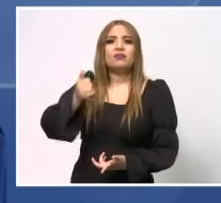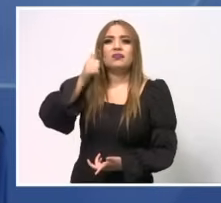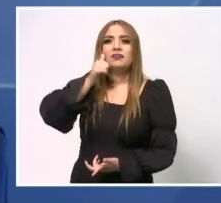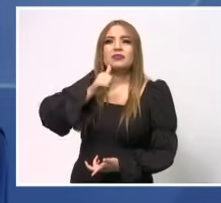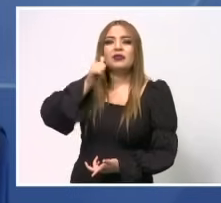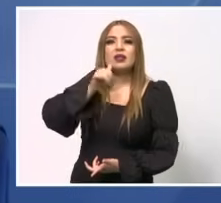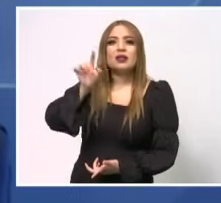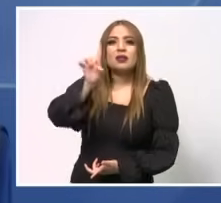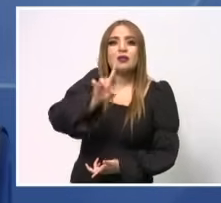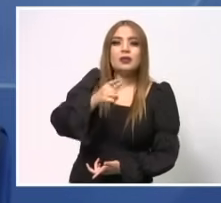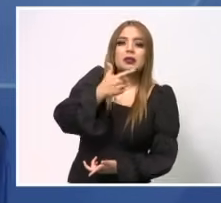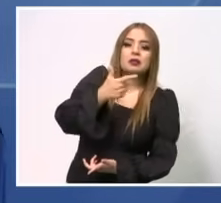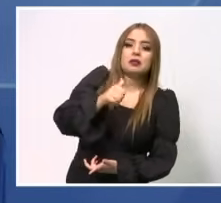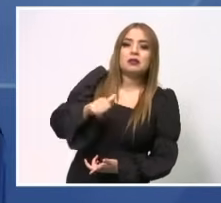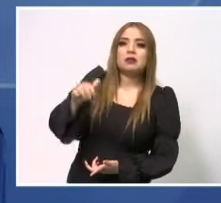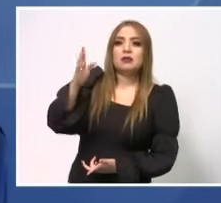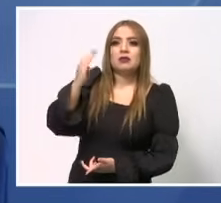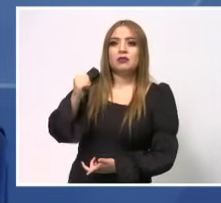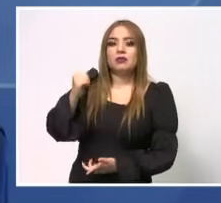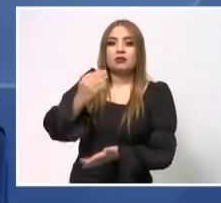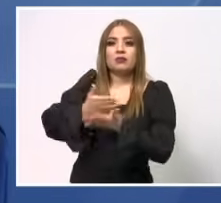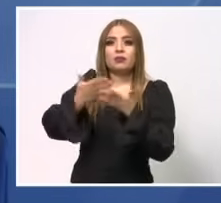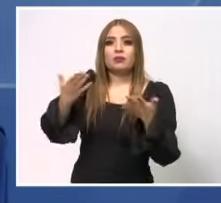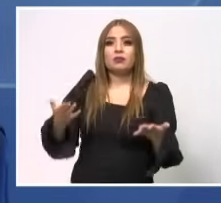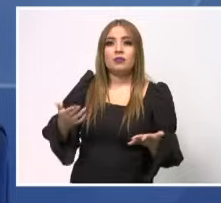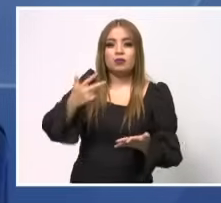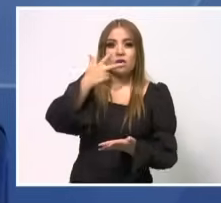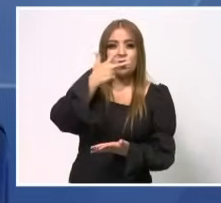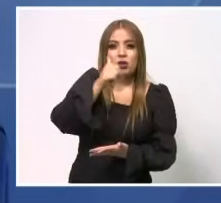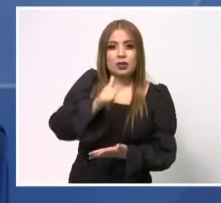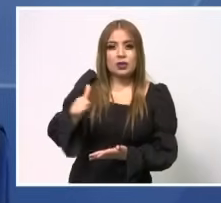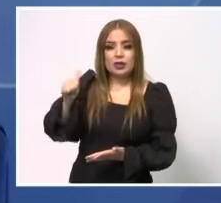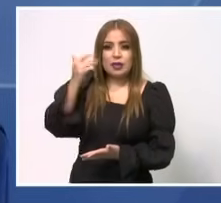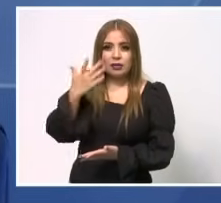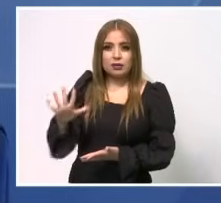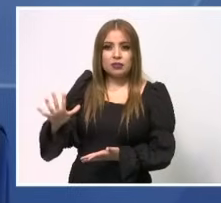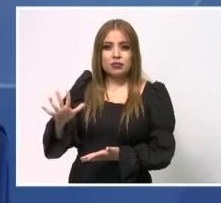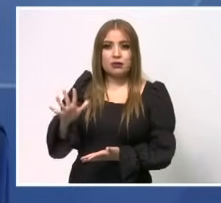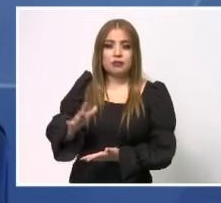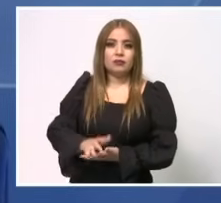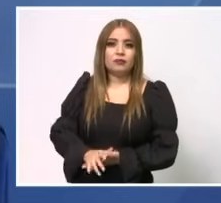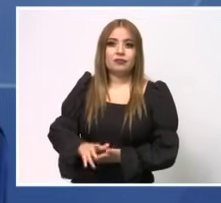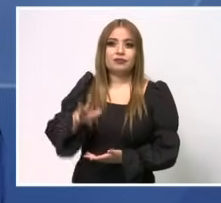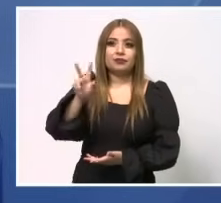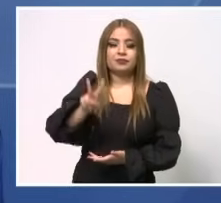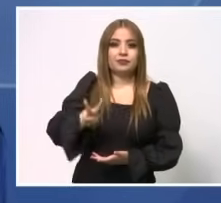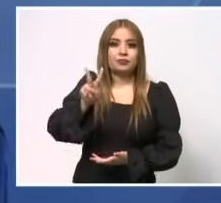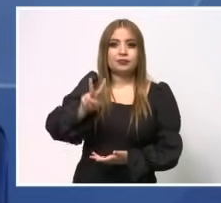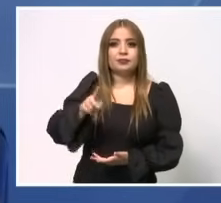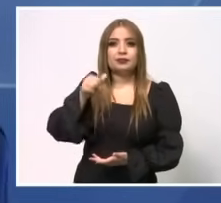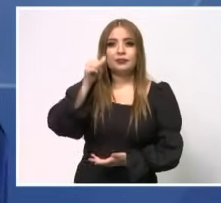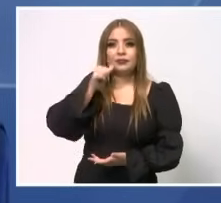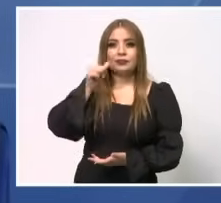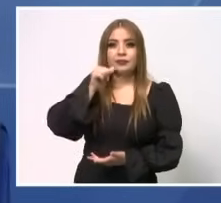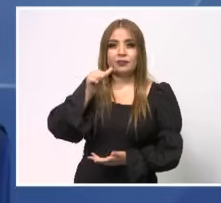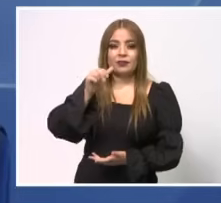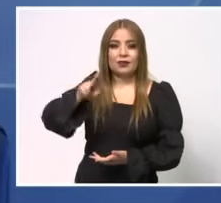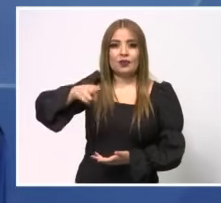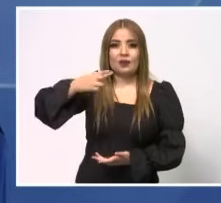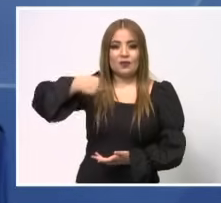los domingos es de siete a nueve y en esta ocasión fue de ocho a diez entonces resulta que siempre tenemos un programa nosotros